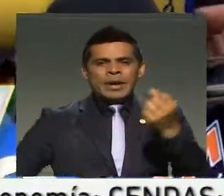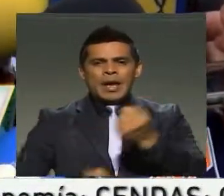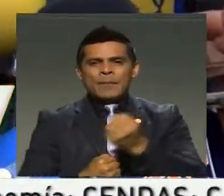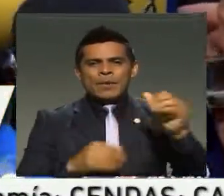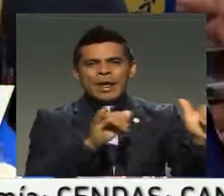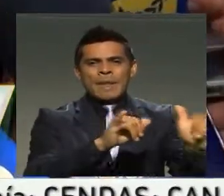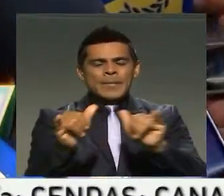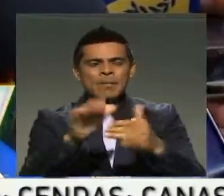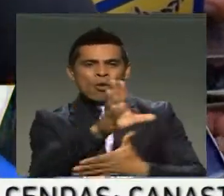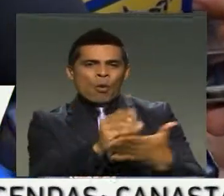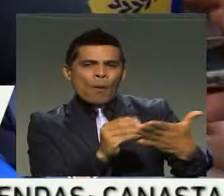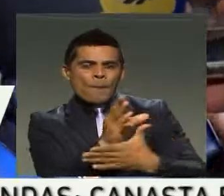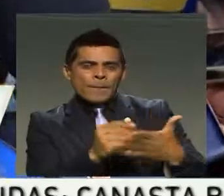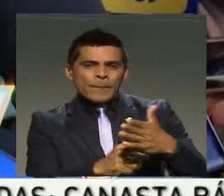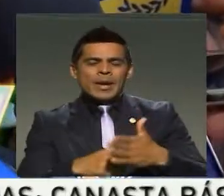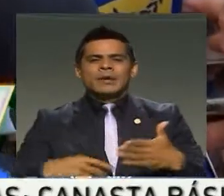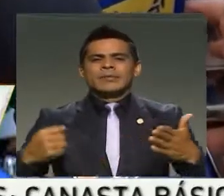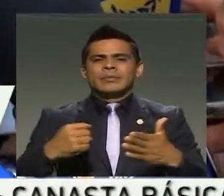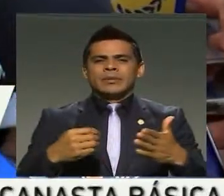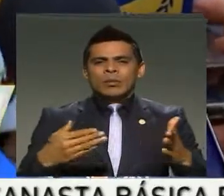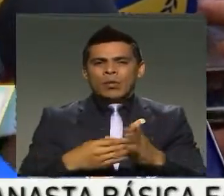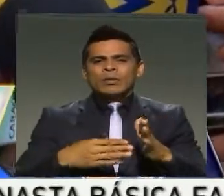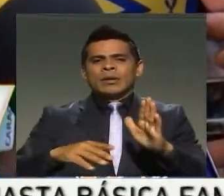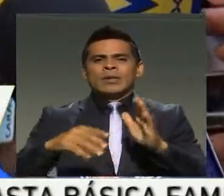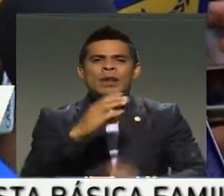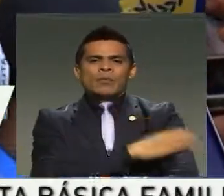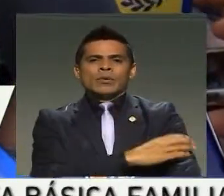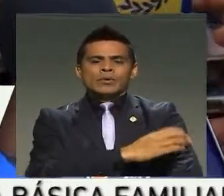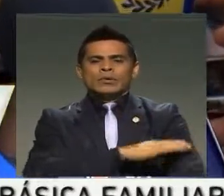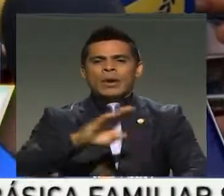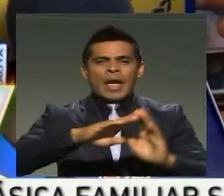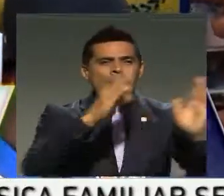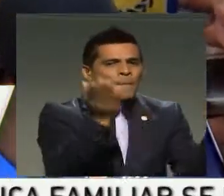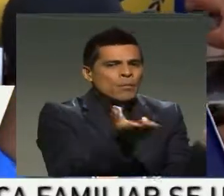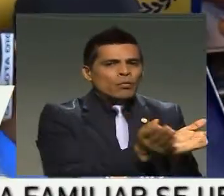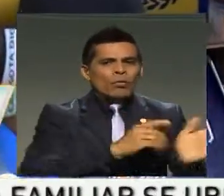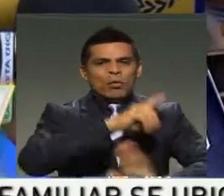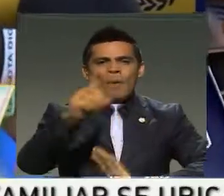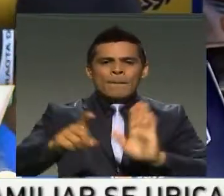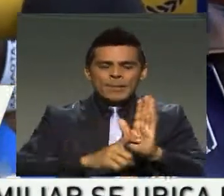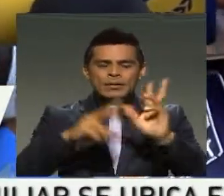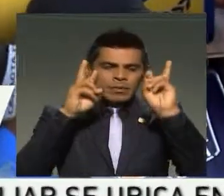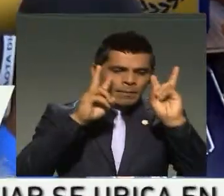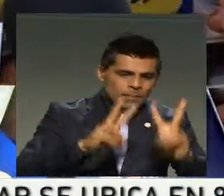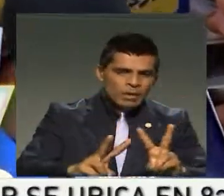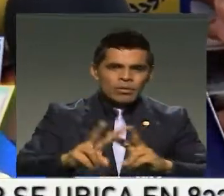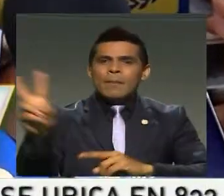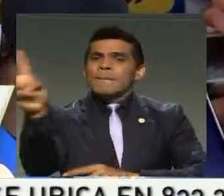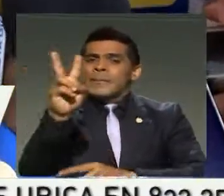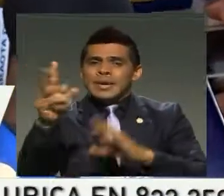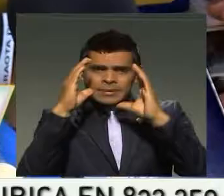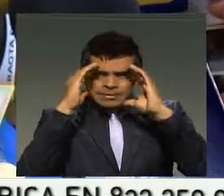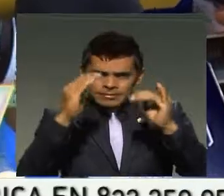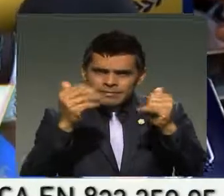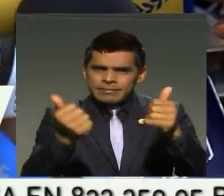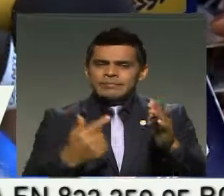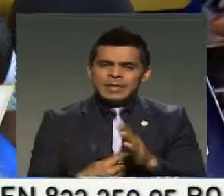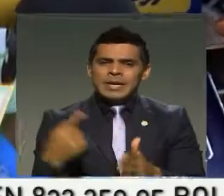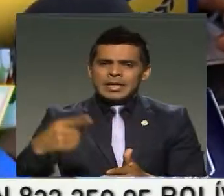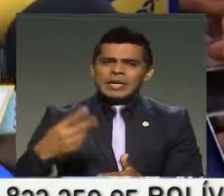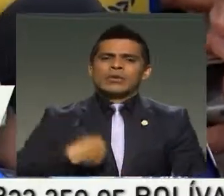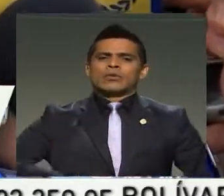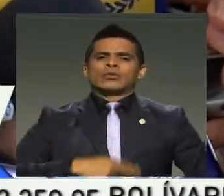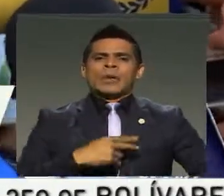nicaragüense de buscar y legalizar a la oposición, pero se equivoca. El mundo entero está con los ojos puestos en Venezuela y aquí vamos a ir con la